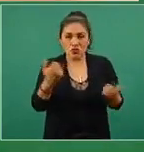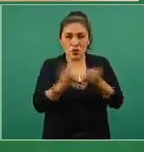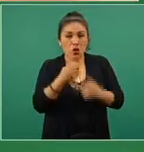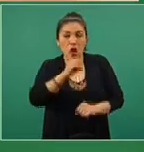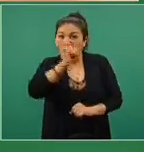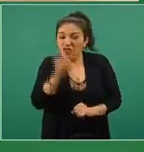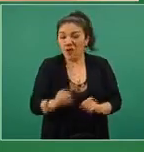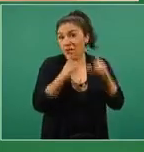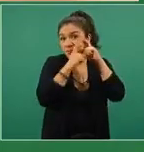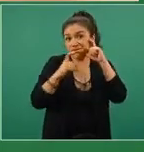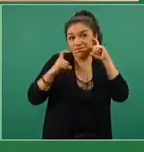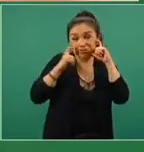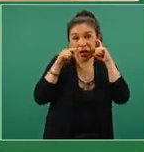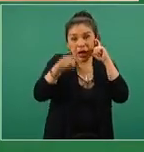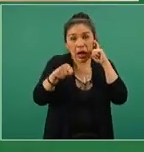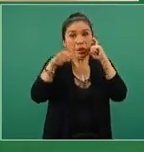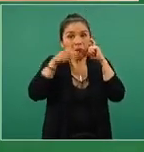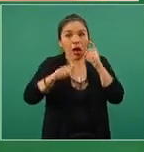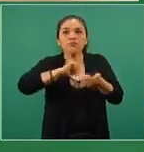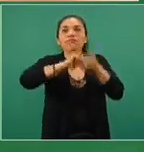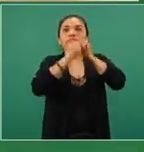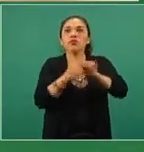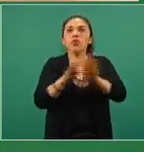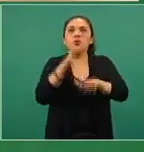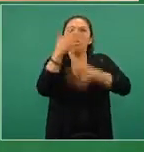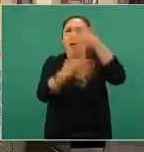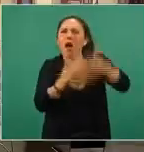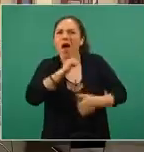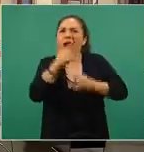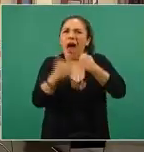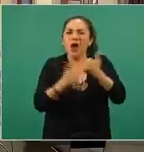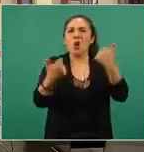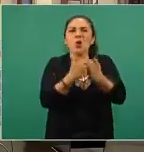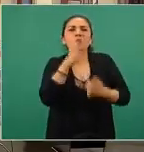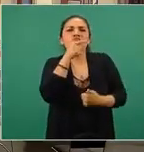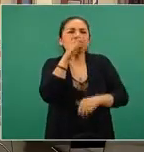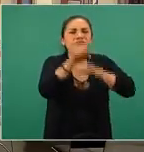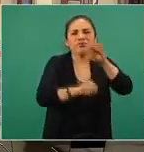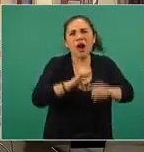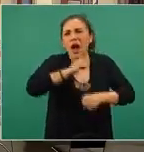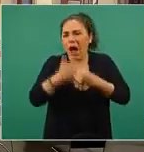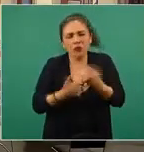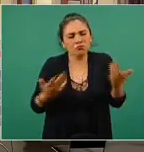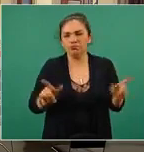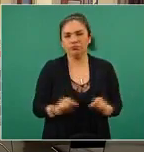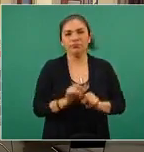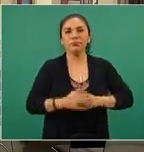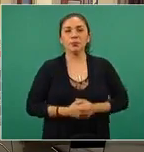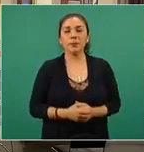obligatoriedad del uso de cubrebocas no provocó violencia de parte de las autoridades hacia la población. Nada más.